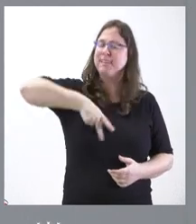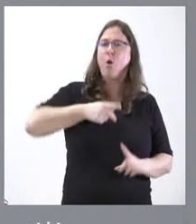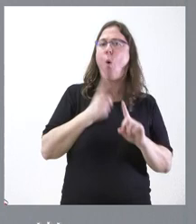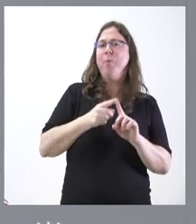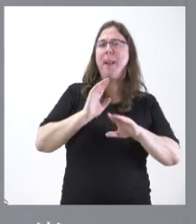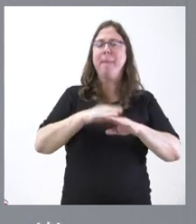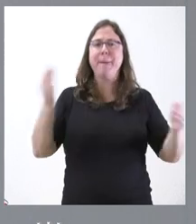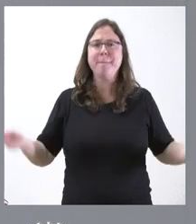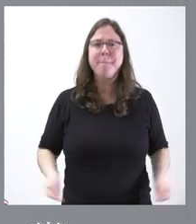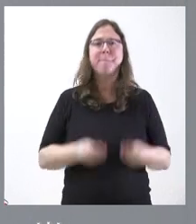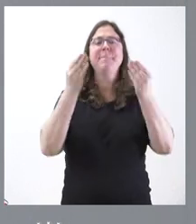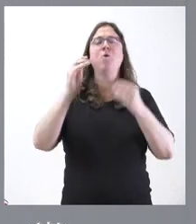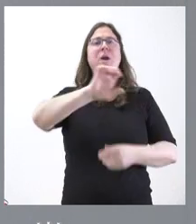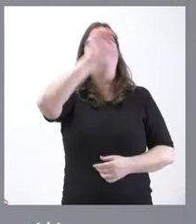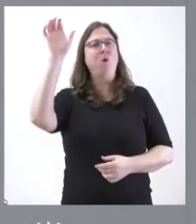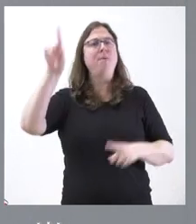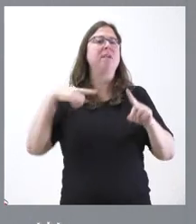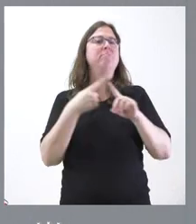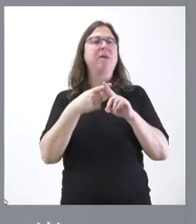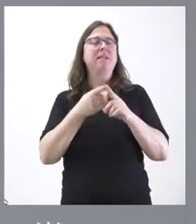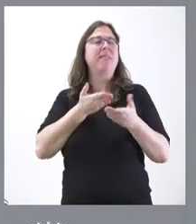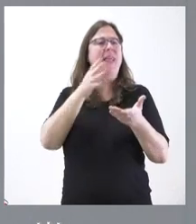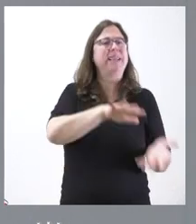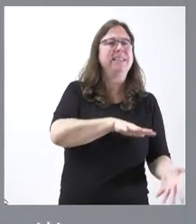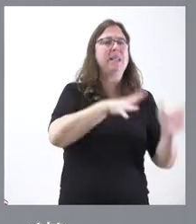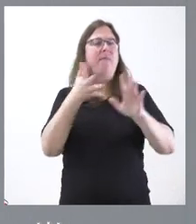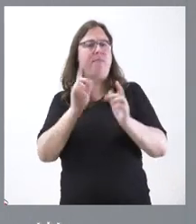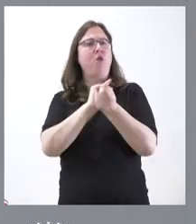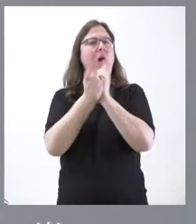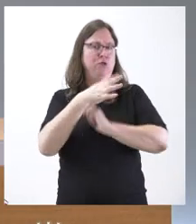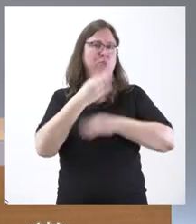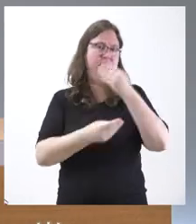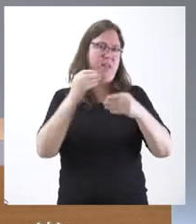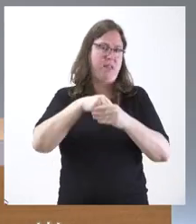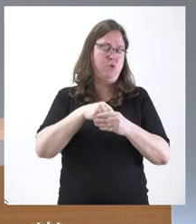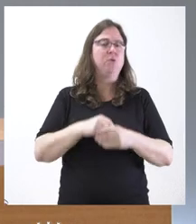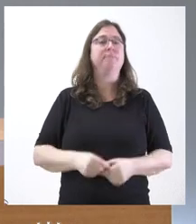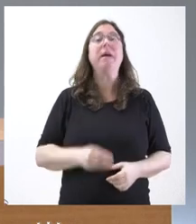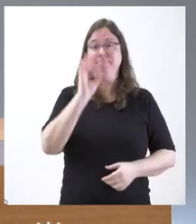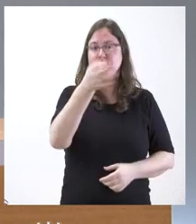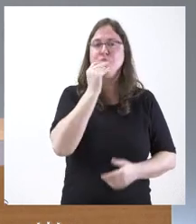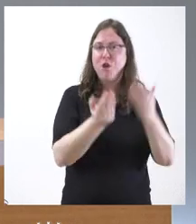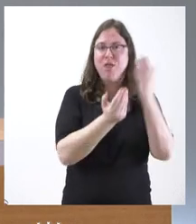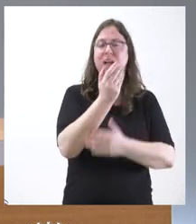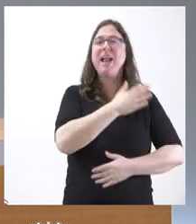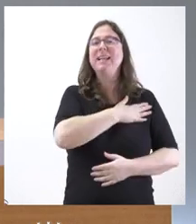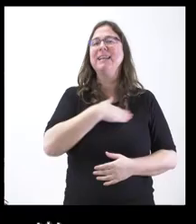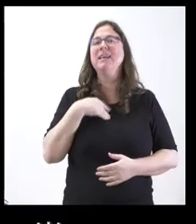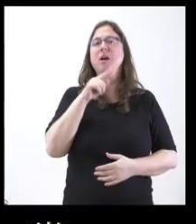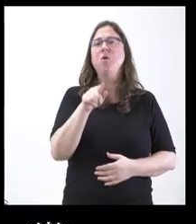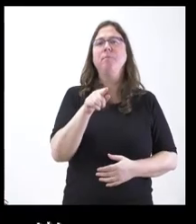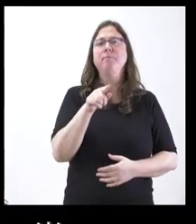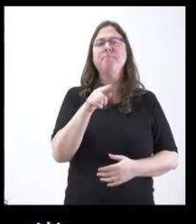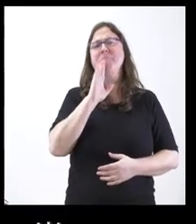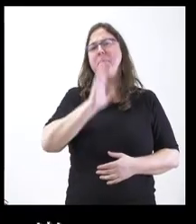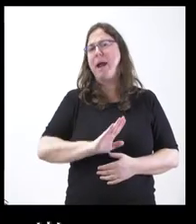hacer mejor la Unión Europea y de contribuir a la transformación y a los cambios que se puedan producir en la unión Sí buenos días Quería preguntarle En qué